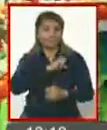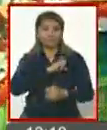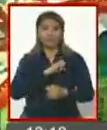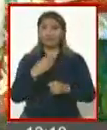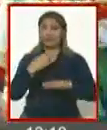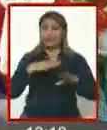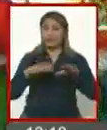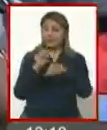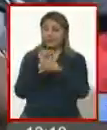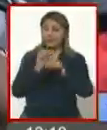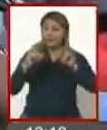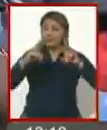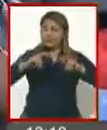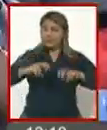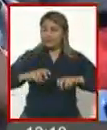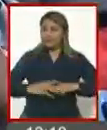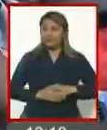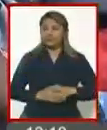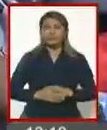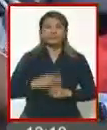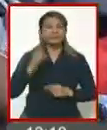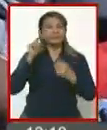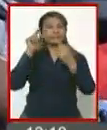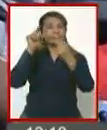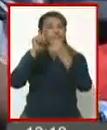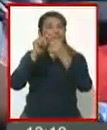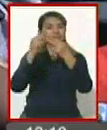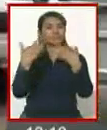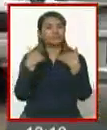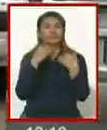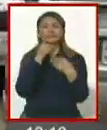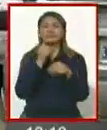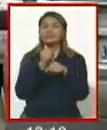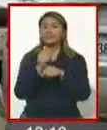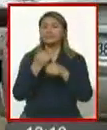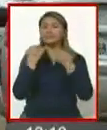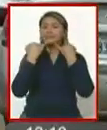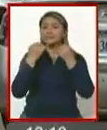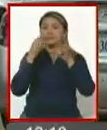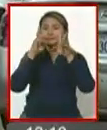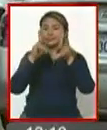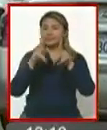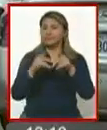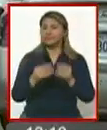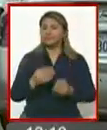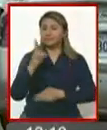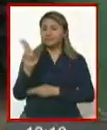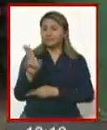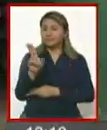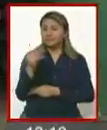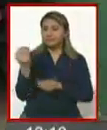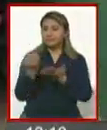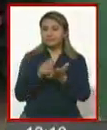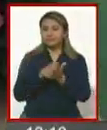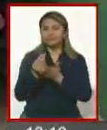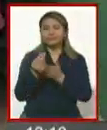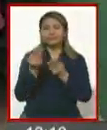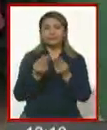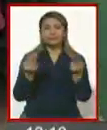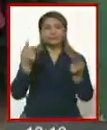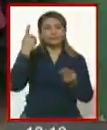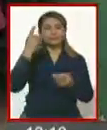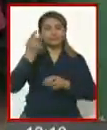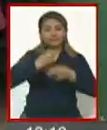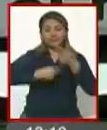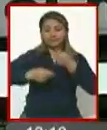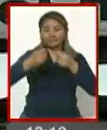está realizando los trabajos investigativos con la finalidad de dar con el autor. Según informaciones, la víctima iba a emplear el dinero para la compra de mercadería para